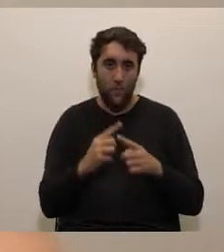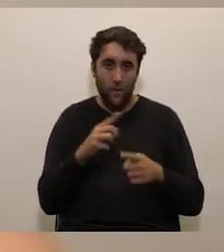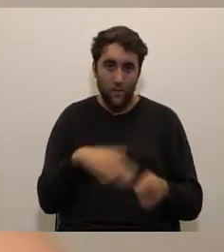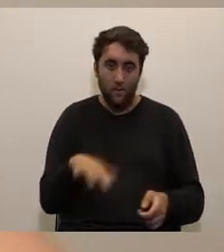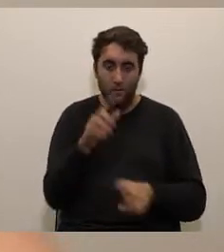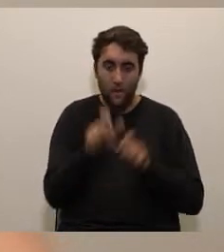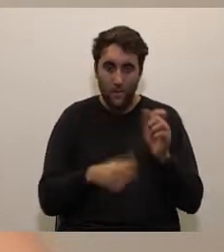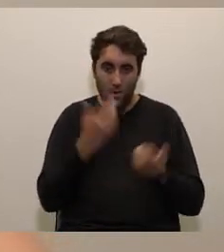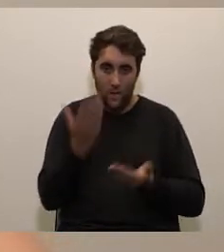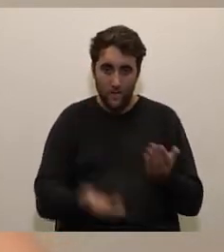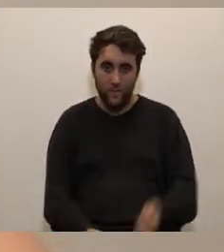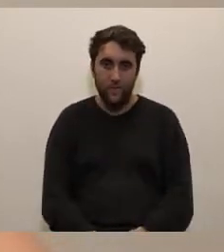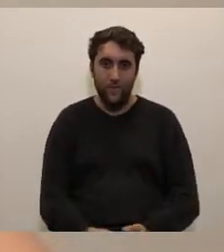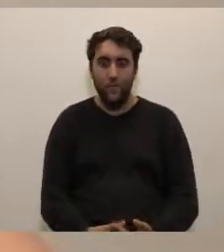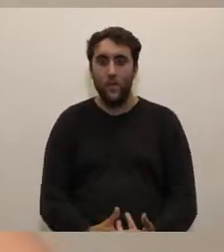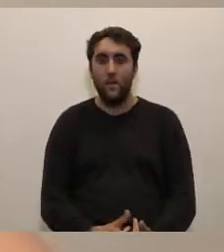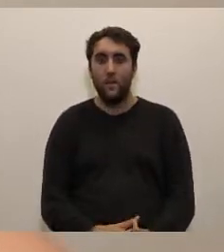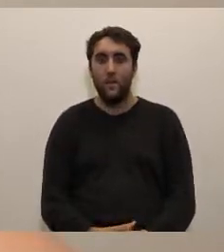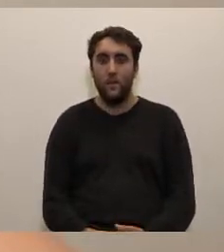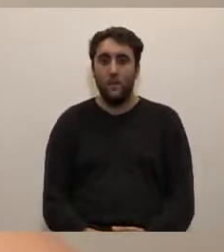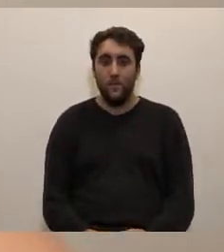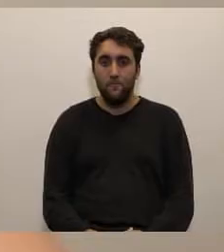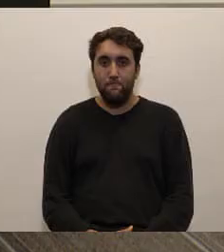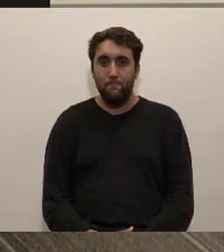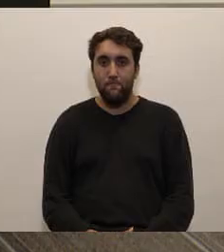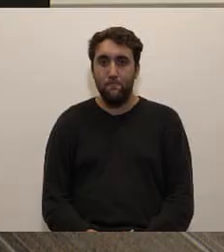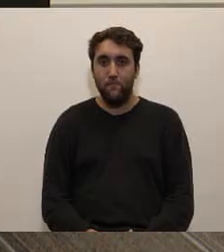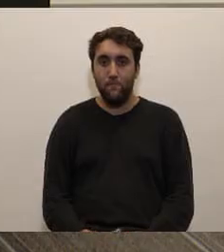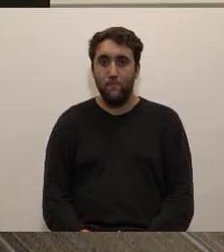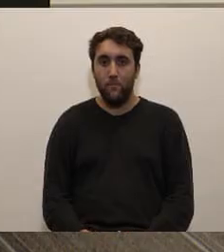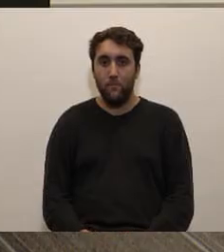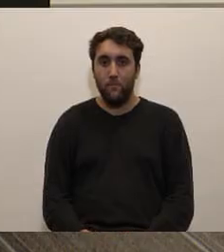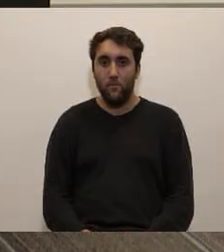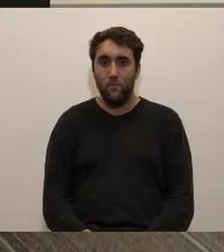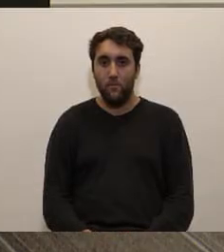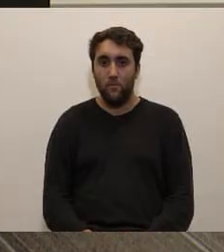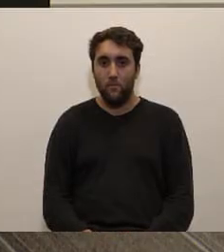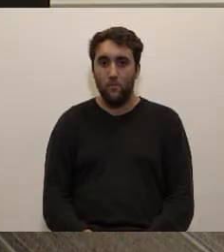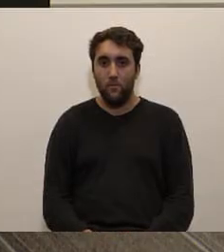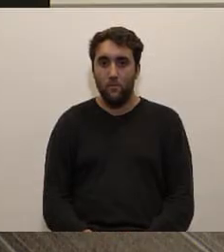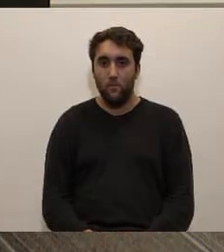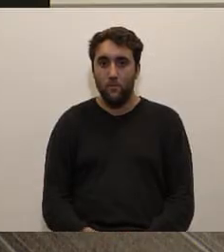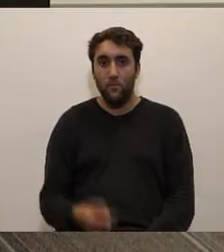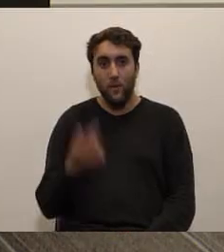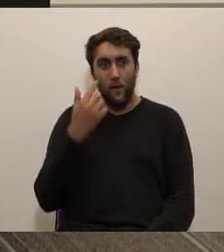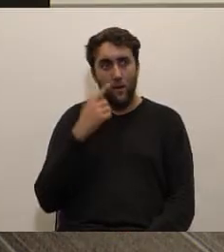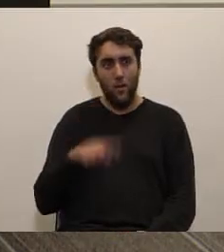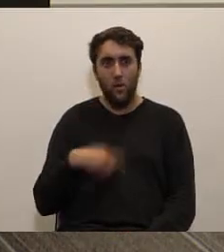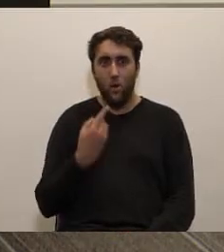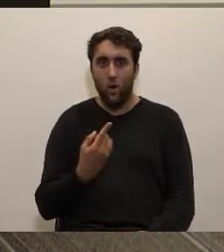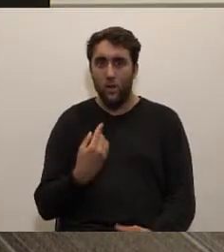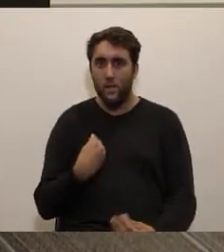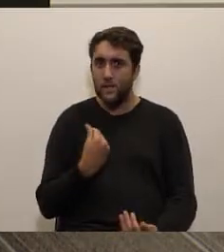parte de las personas. Creo que a esta altura es como que todos nos sentimos un